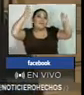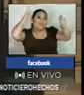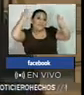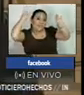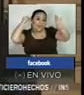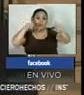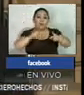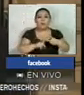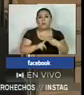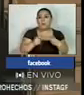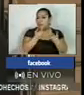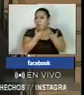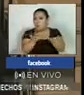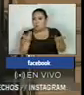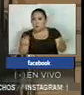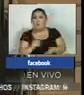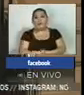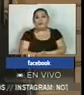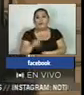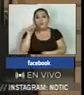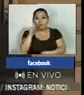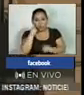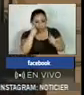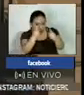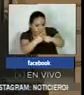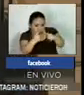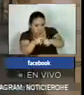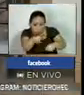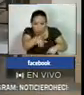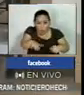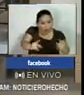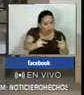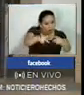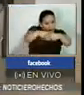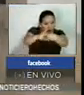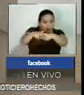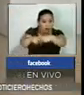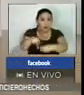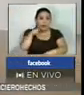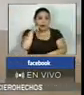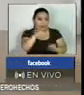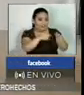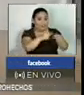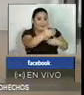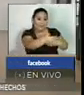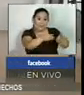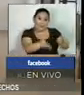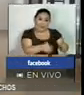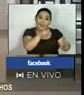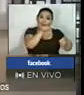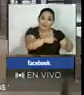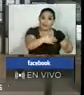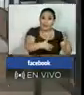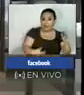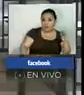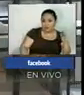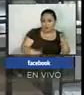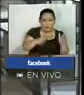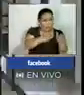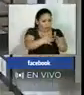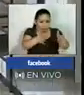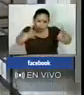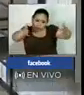desmontaje de algunas cosas, rehabilitación de algunos espacios. Esta era la habitación presidencial, con espacio